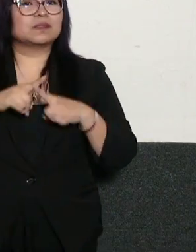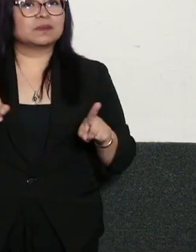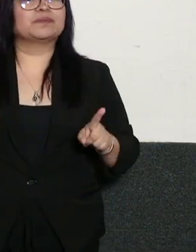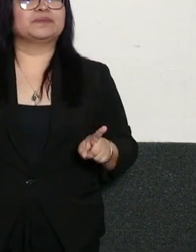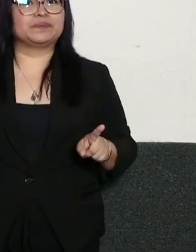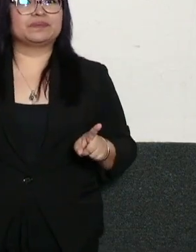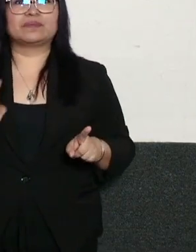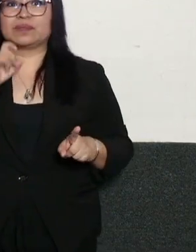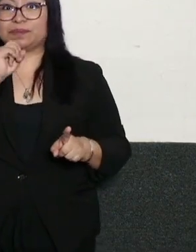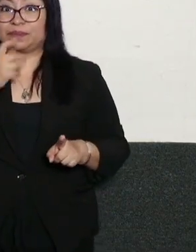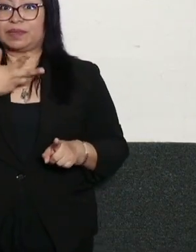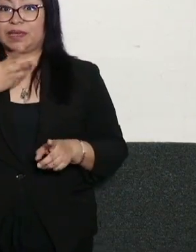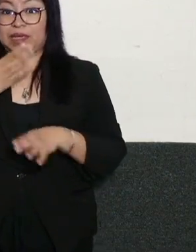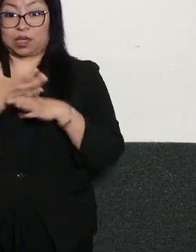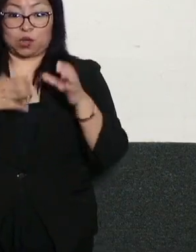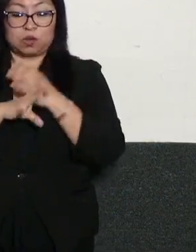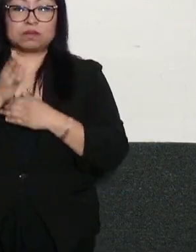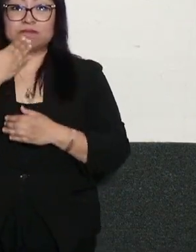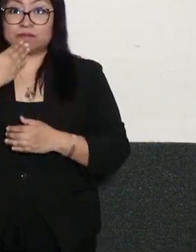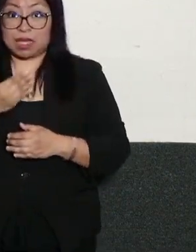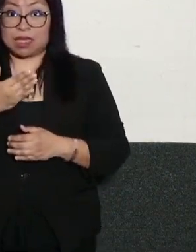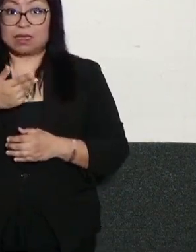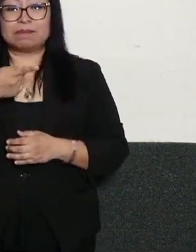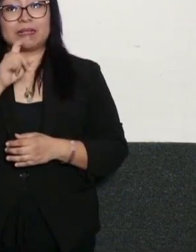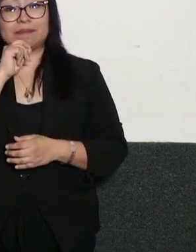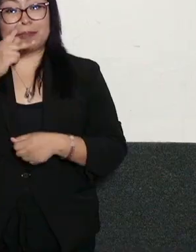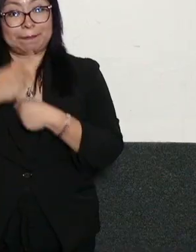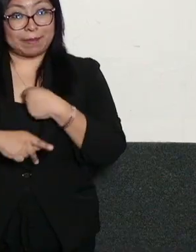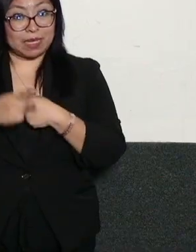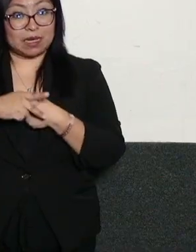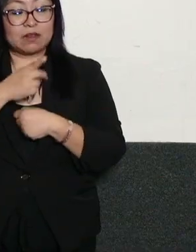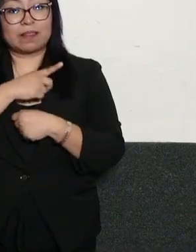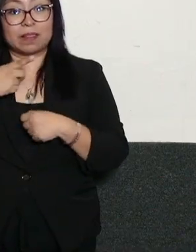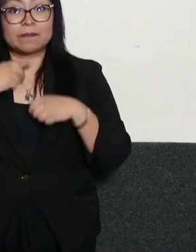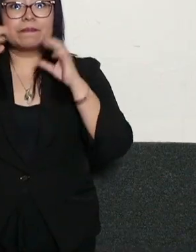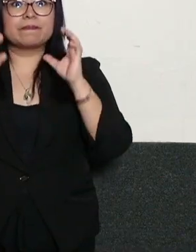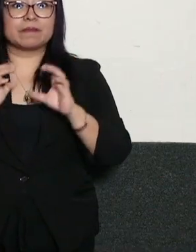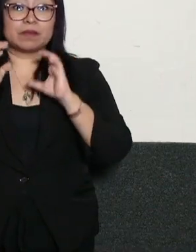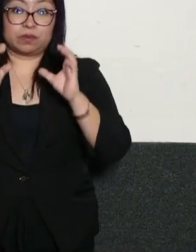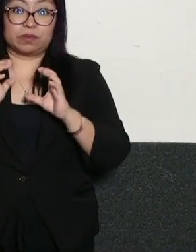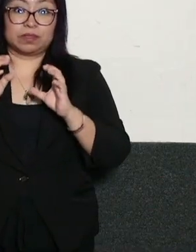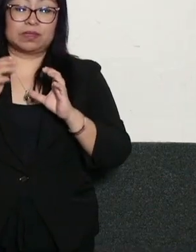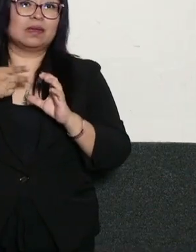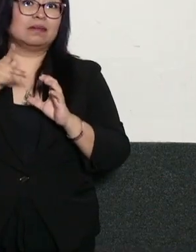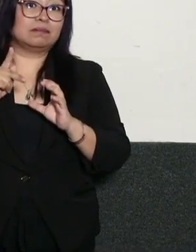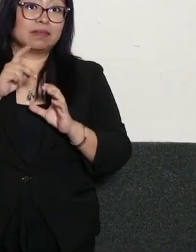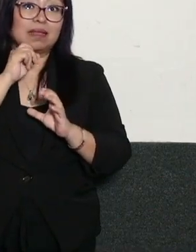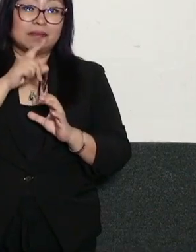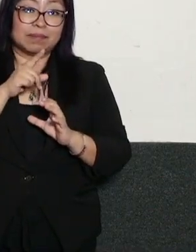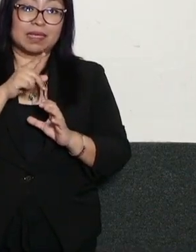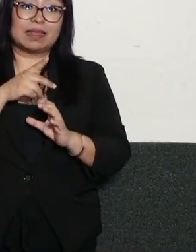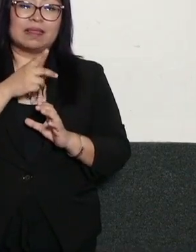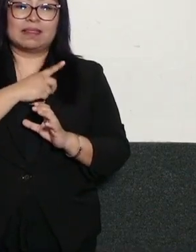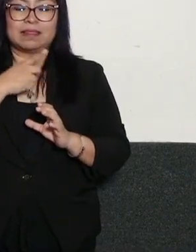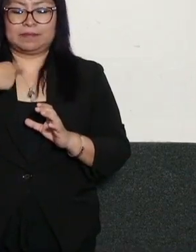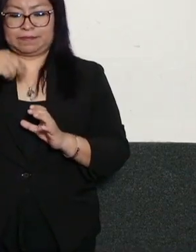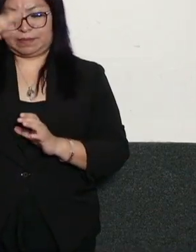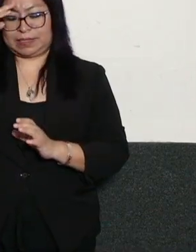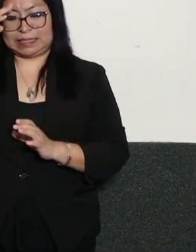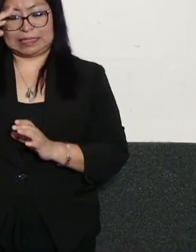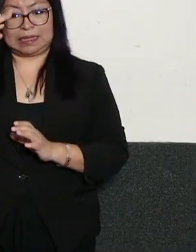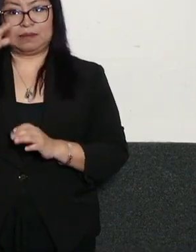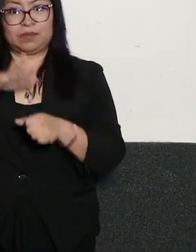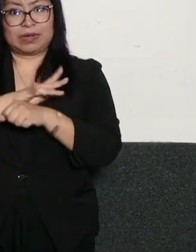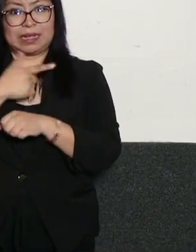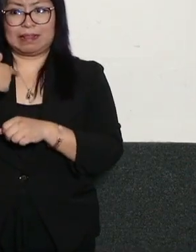las cosas buenas, pero también los riesgos y algunas cosas que tenemos que cuidar. Pero sin duda estamos ante una de las revoluciones tecnológicas